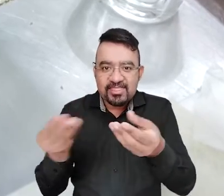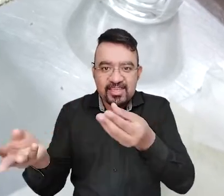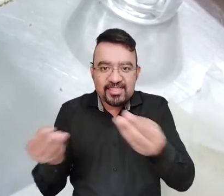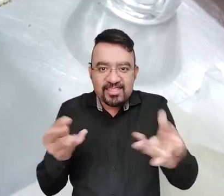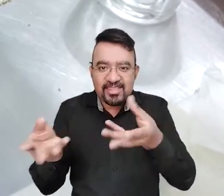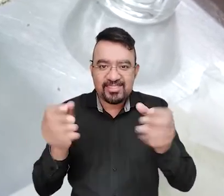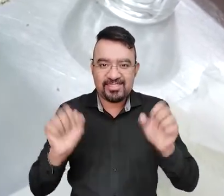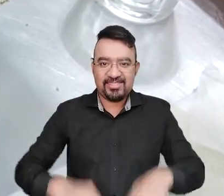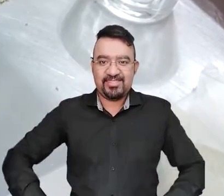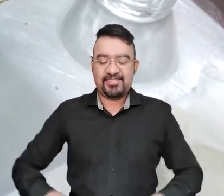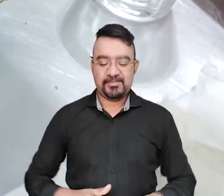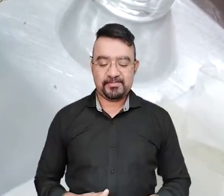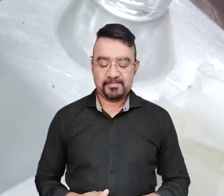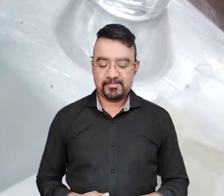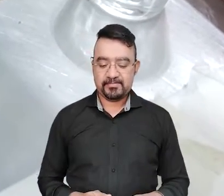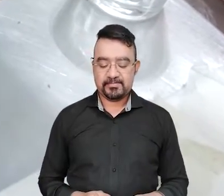deliciosas comidas.